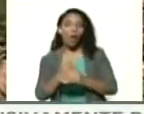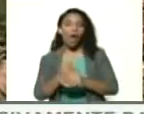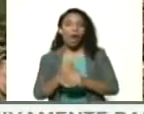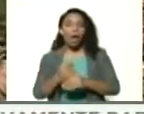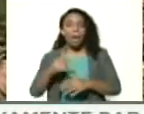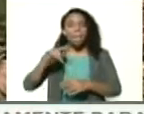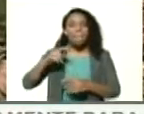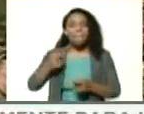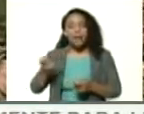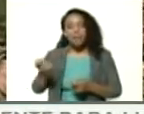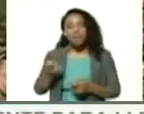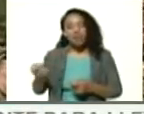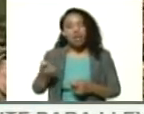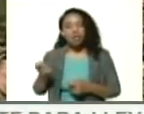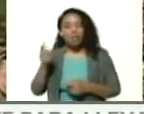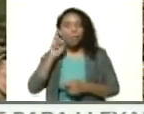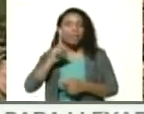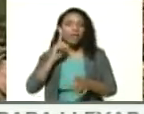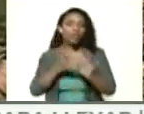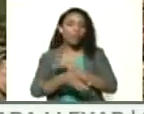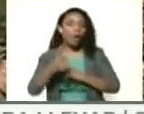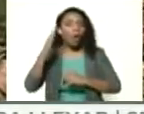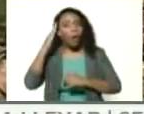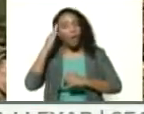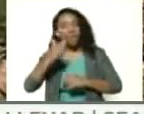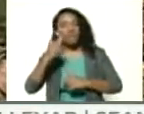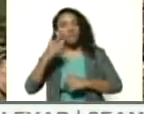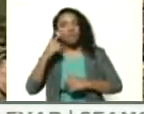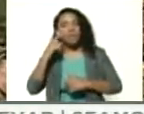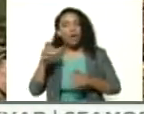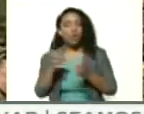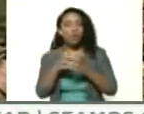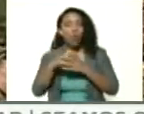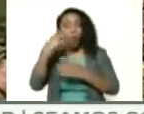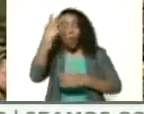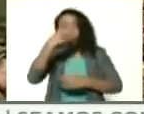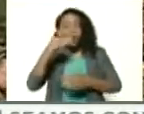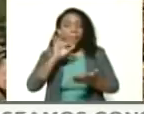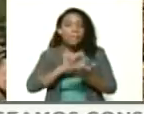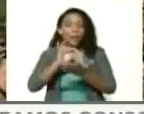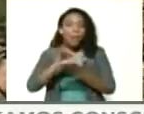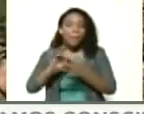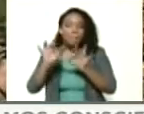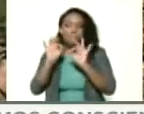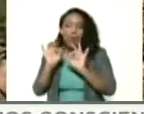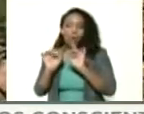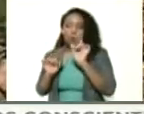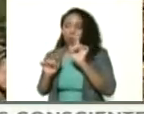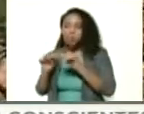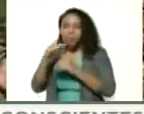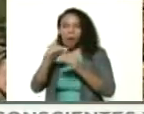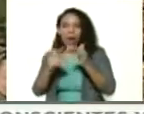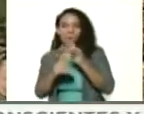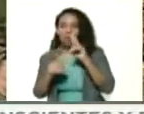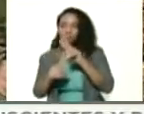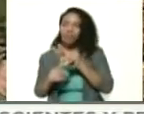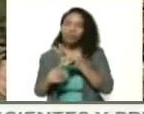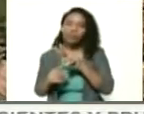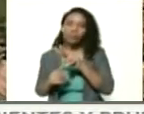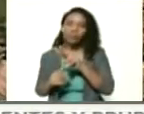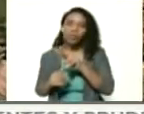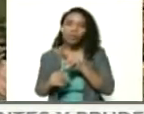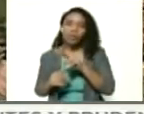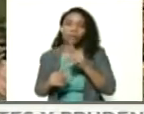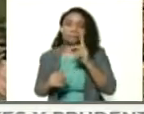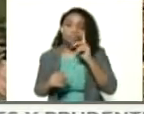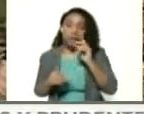manipulación. Y los oficiales más jóvenes, bueno, comandantes de unidades tácticas, específicamente y más abajo, nos fuimos